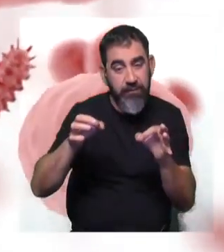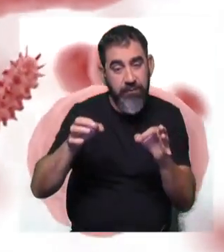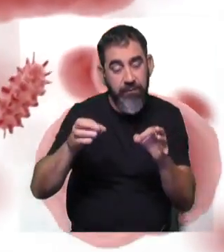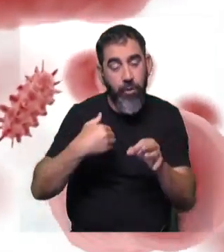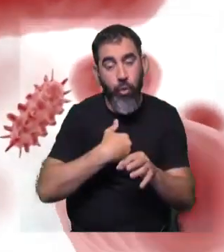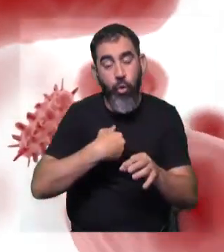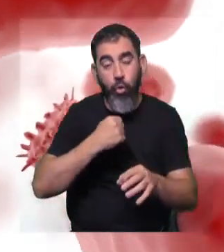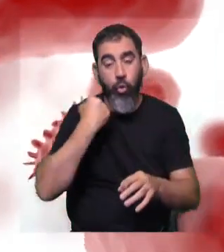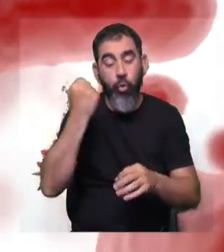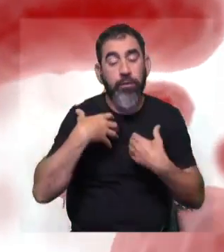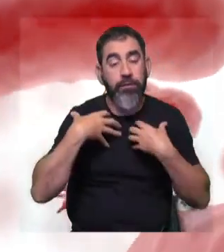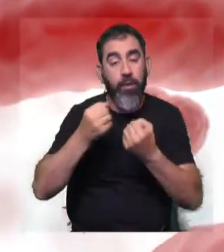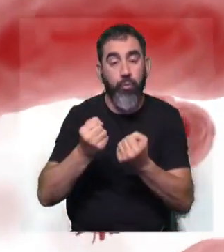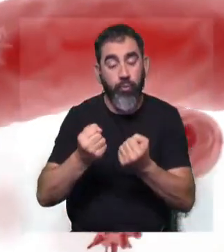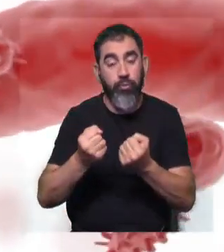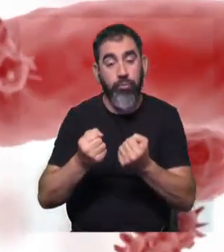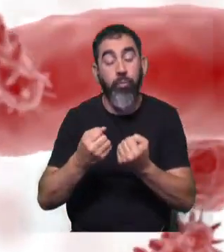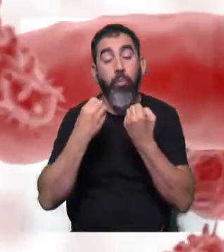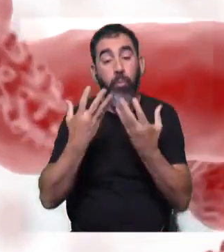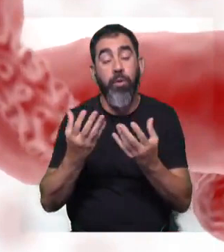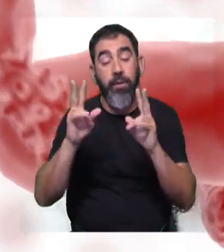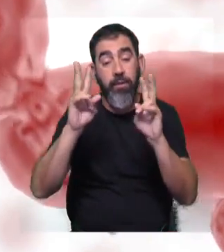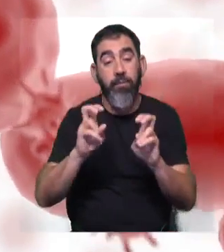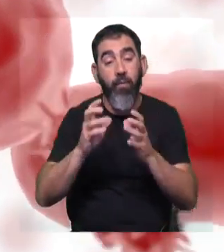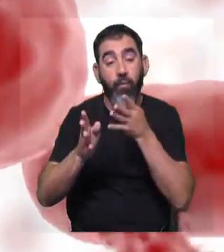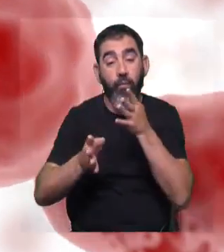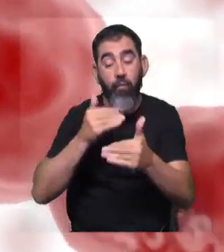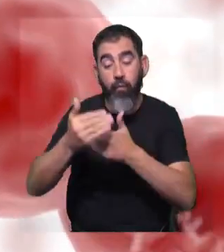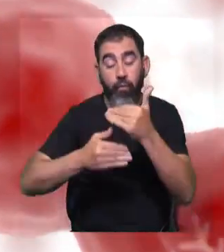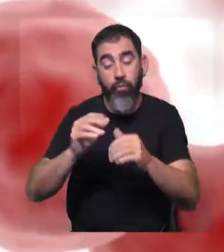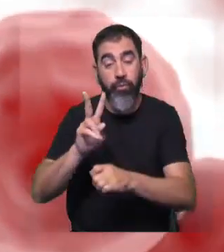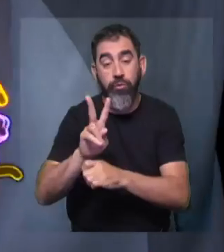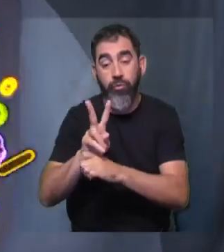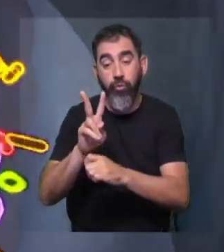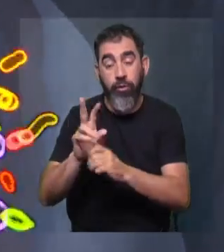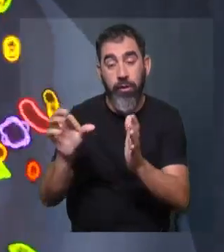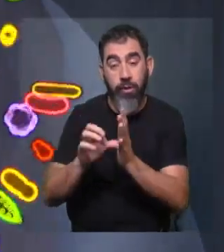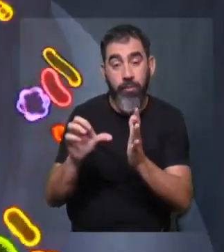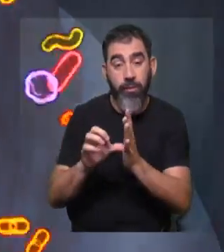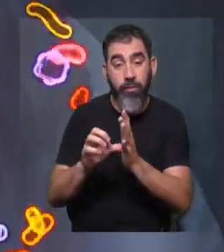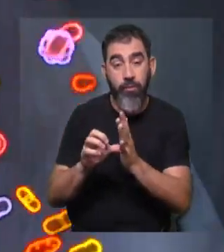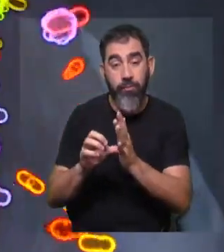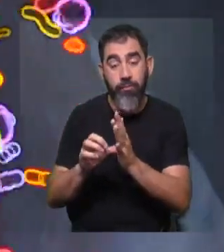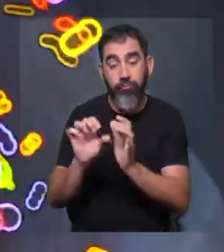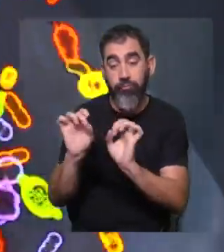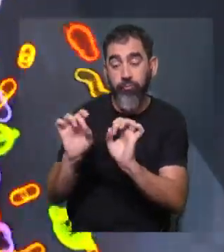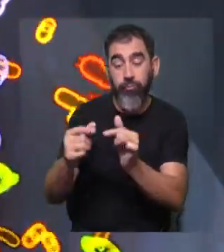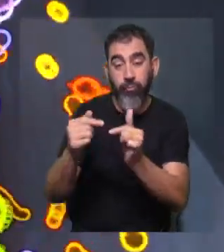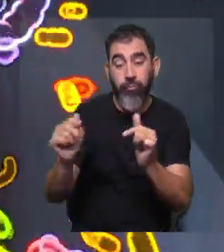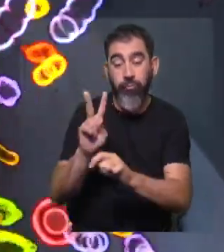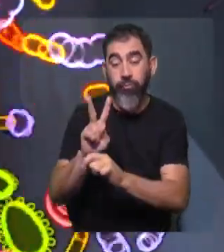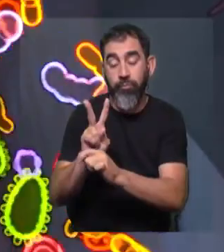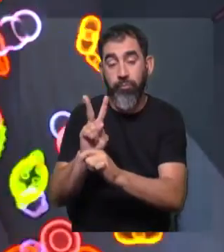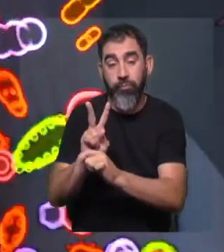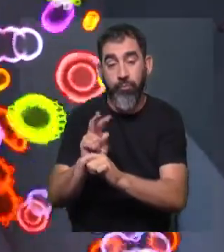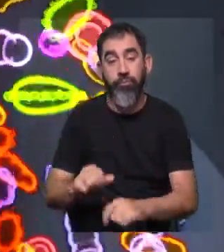un rol fundamental en la salud. Por un lado, porque inciden en el funcionamiento del sistema inmune, promoviendo citoquinas, que son mediadores del sistema